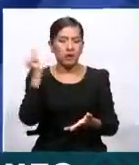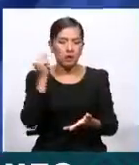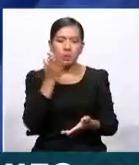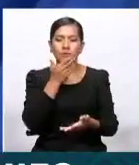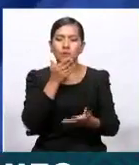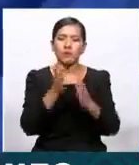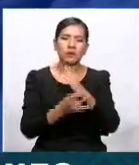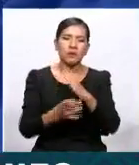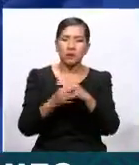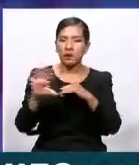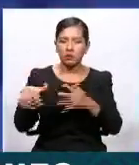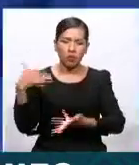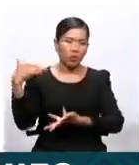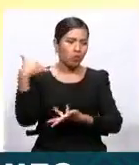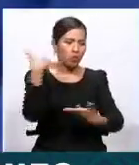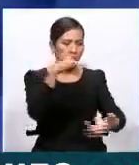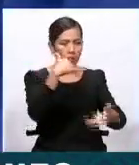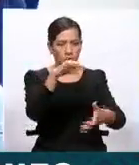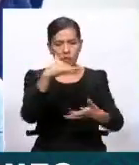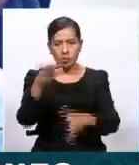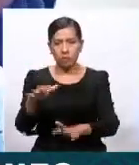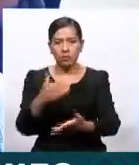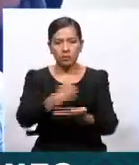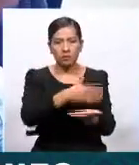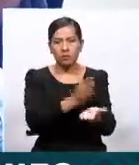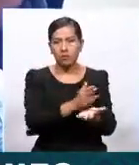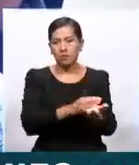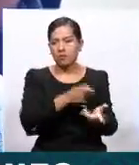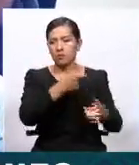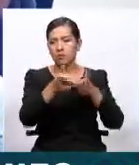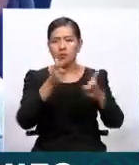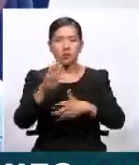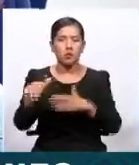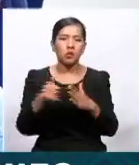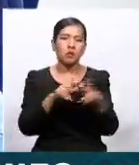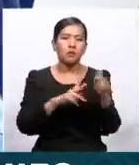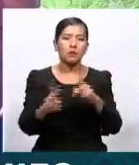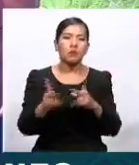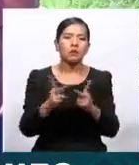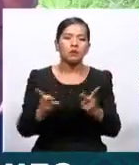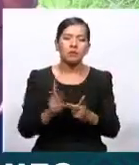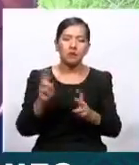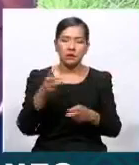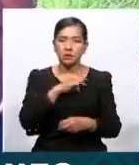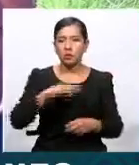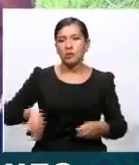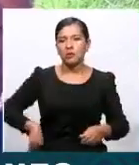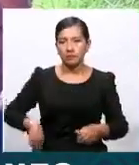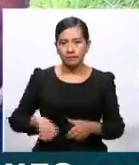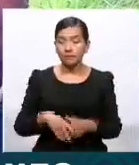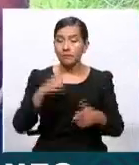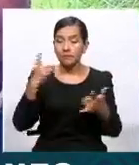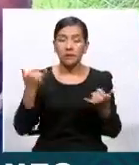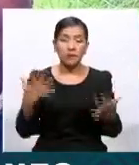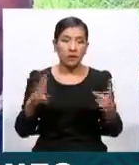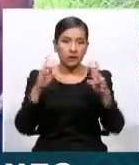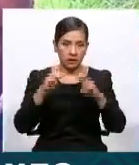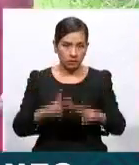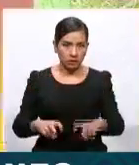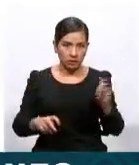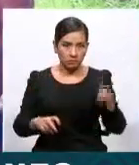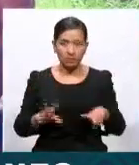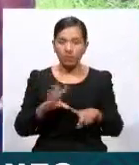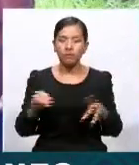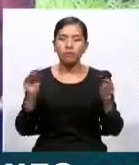fueron distribuidas entre 250 familias del municipio de San Miguel de Velasco. Hemos venido a hacer una inspección, pero al mismo tiempo